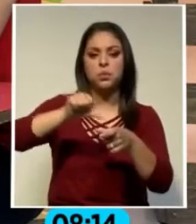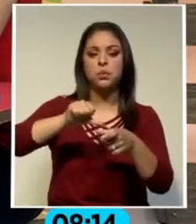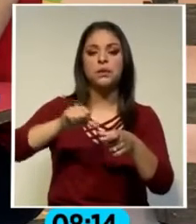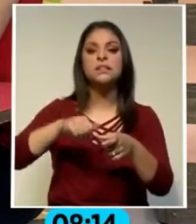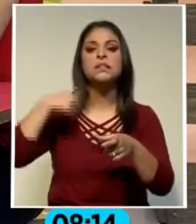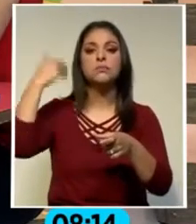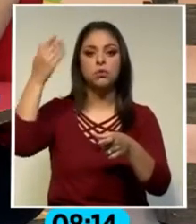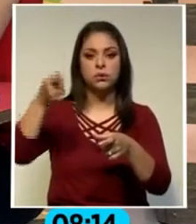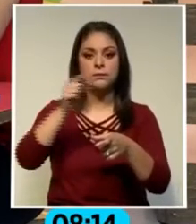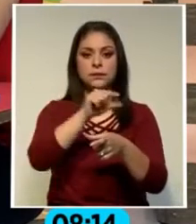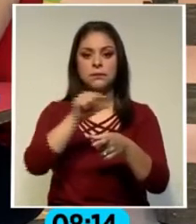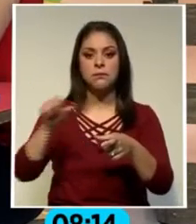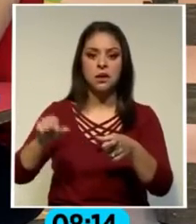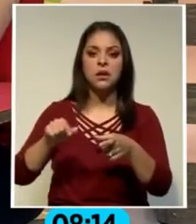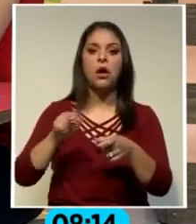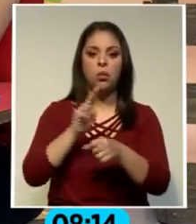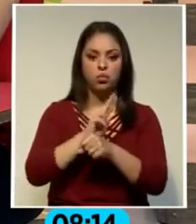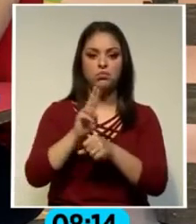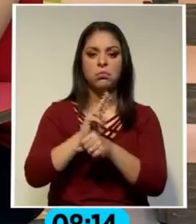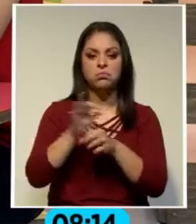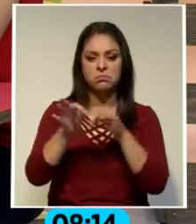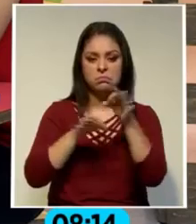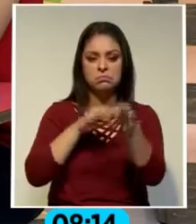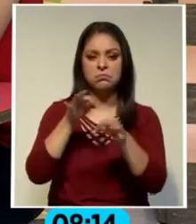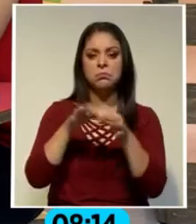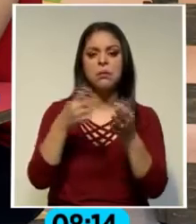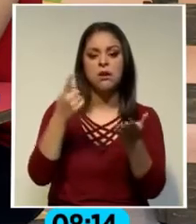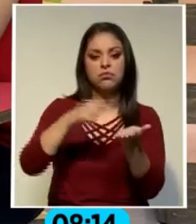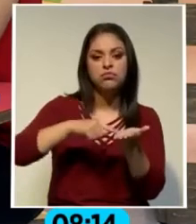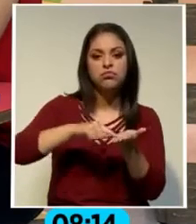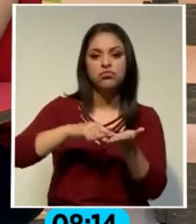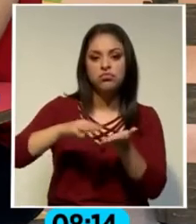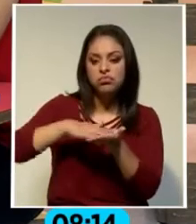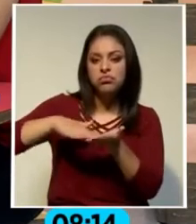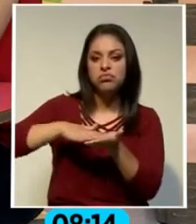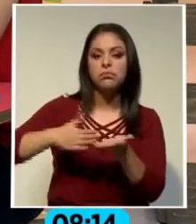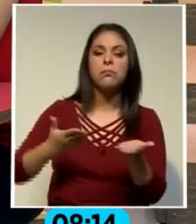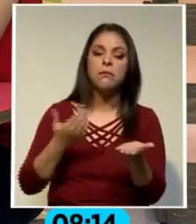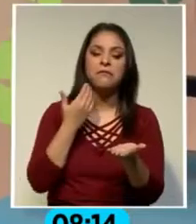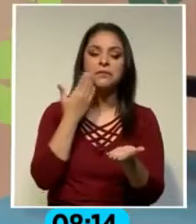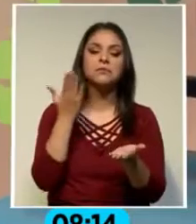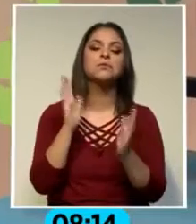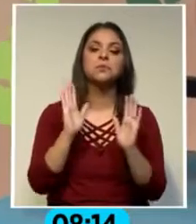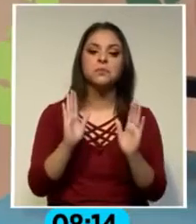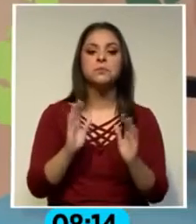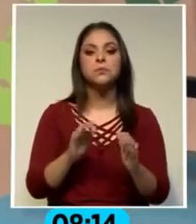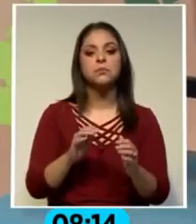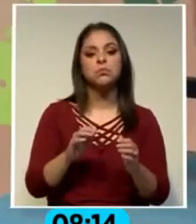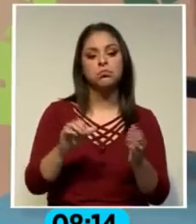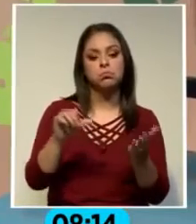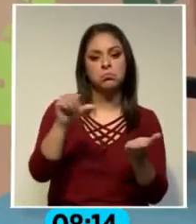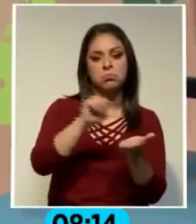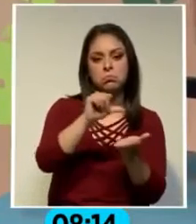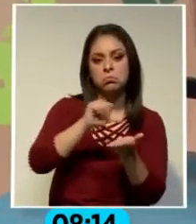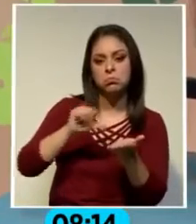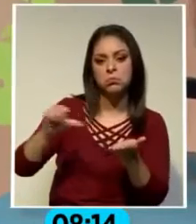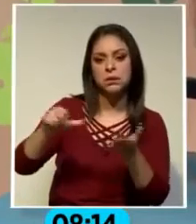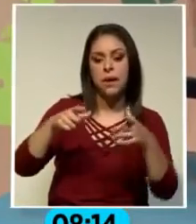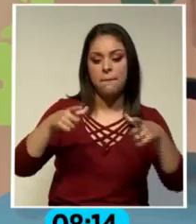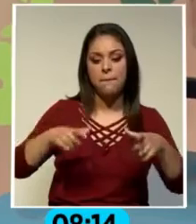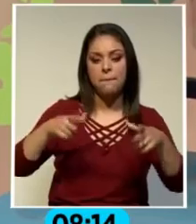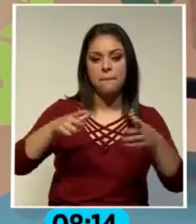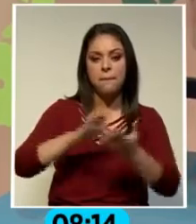mucho mejor la otra semana. Entonces, muy poquita goma la coloco. Excelente. En el papelito, en las esquinas.